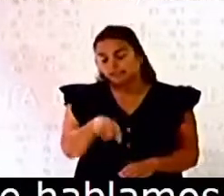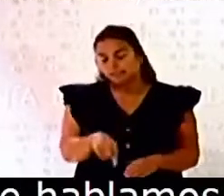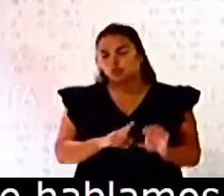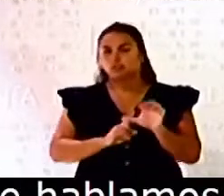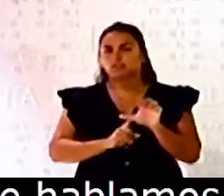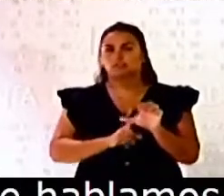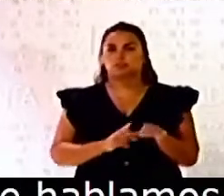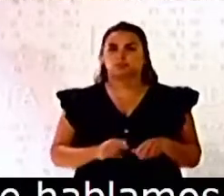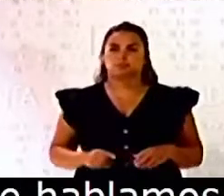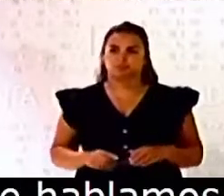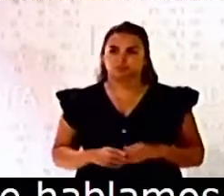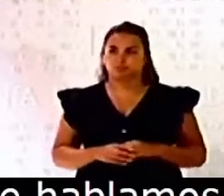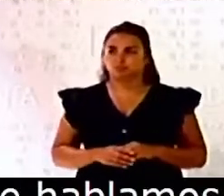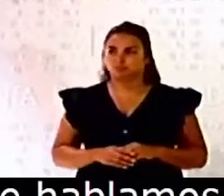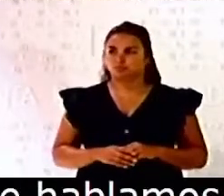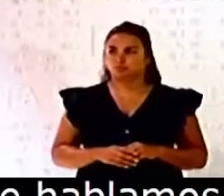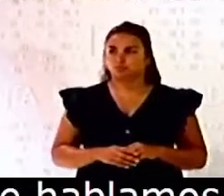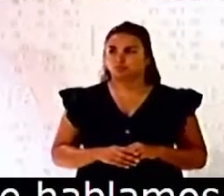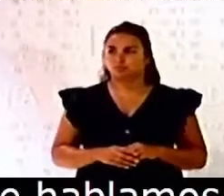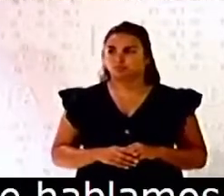extremeños.